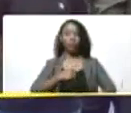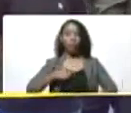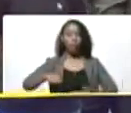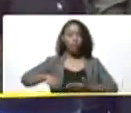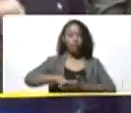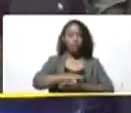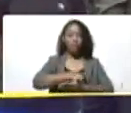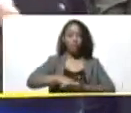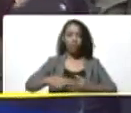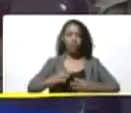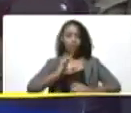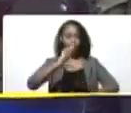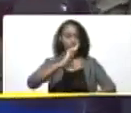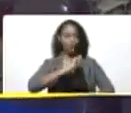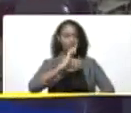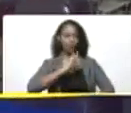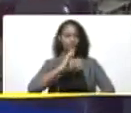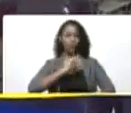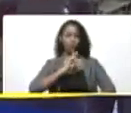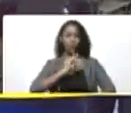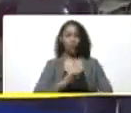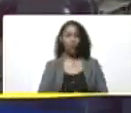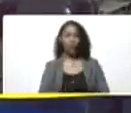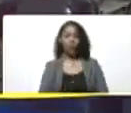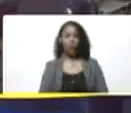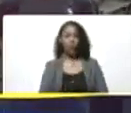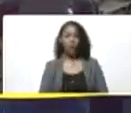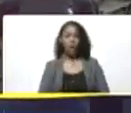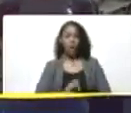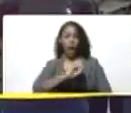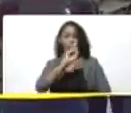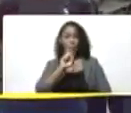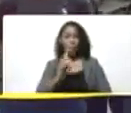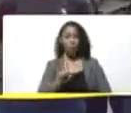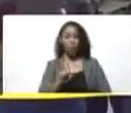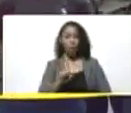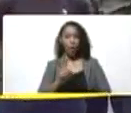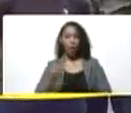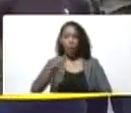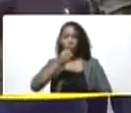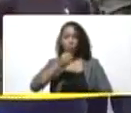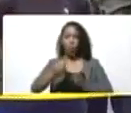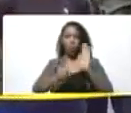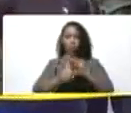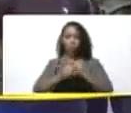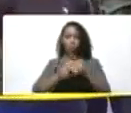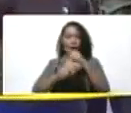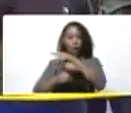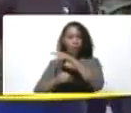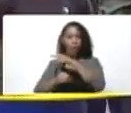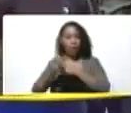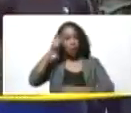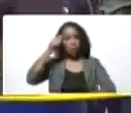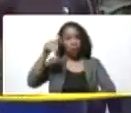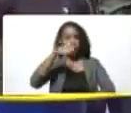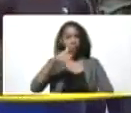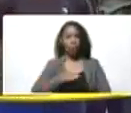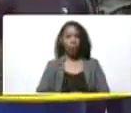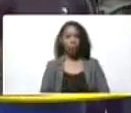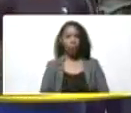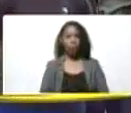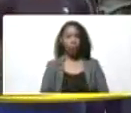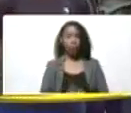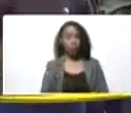planchado, bien elegante. Y le preguntaron los periodistas que estaban allá, y el pueblo,